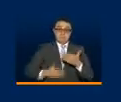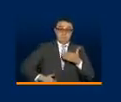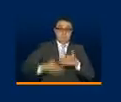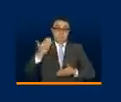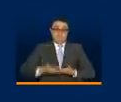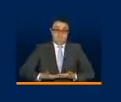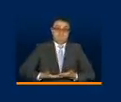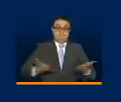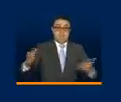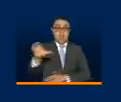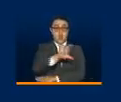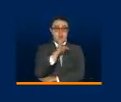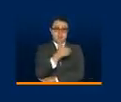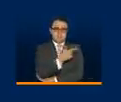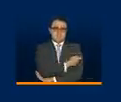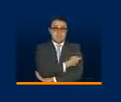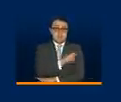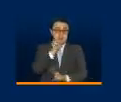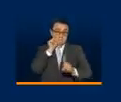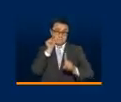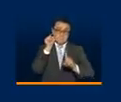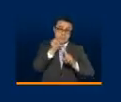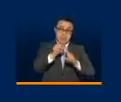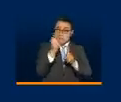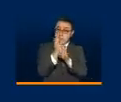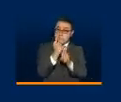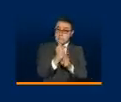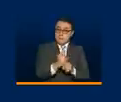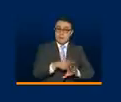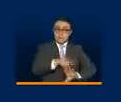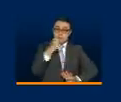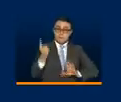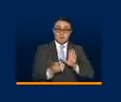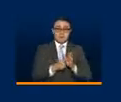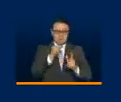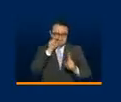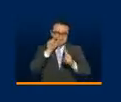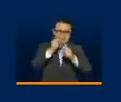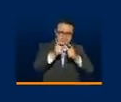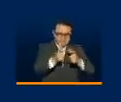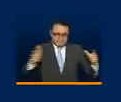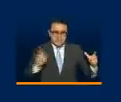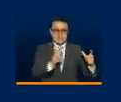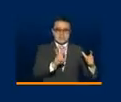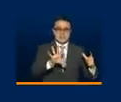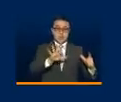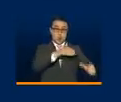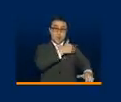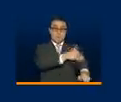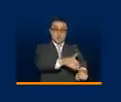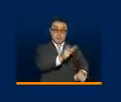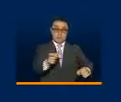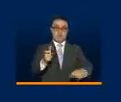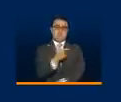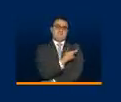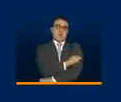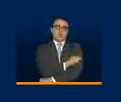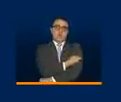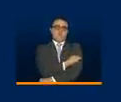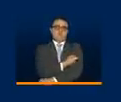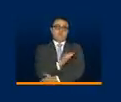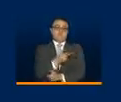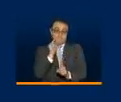esperamos cumpla con todos los propósitos que nos hemos trazado. Queremos llegar a 35 millones de colombianos este año y por eso